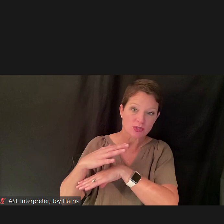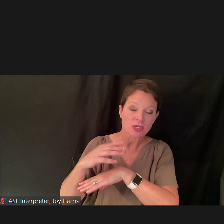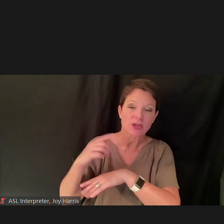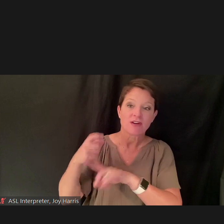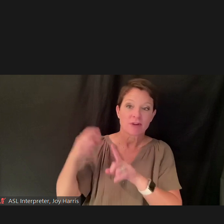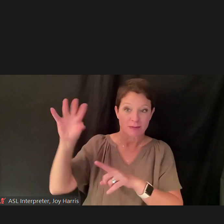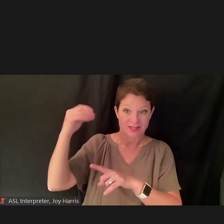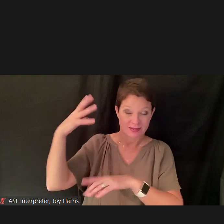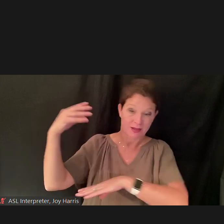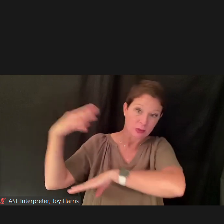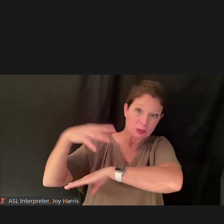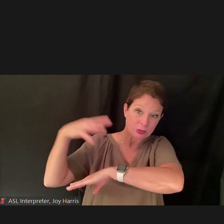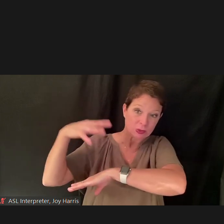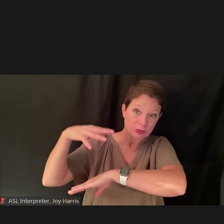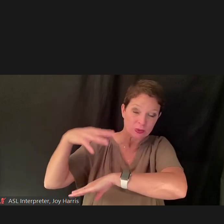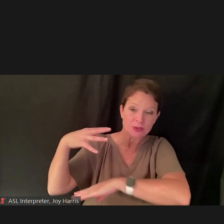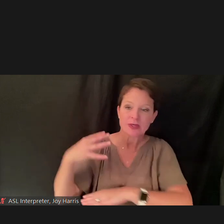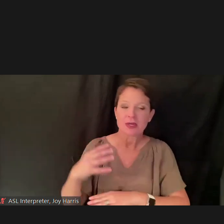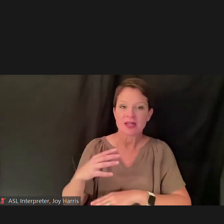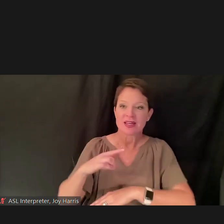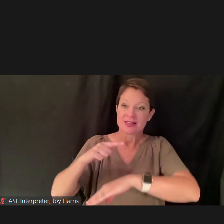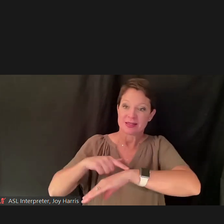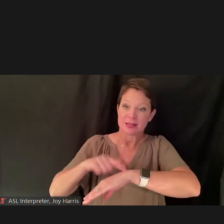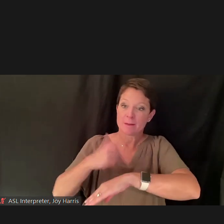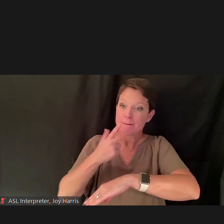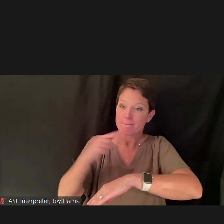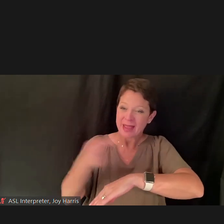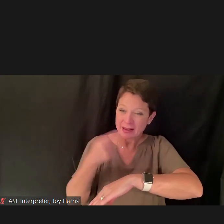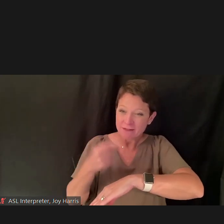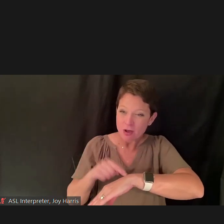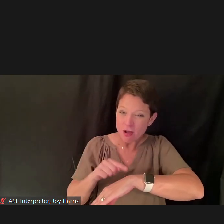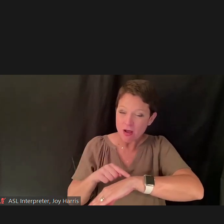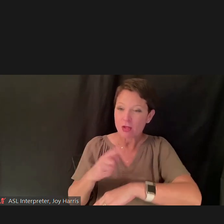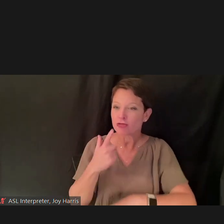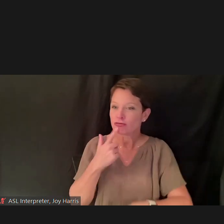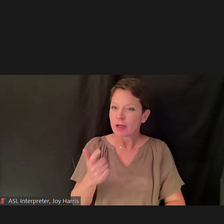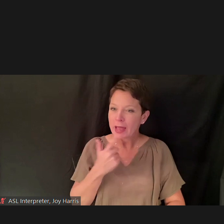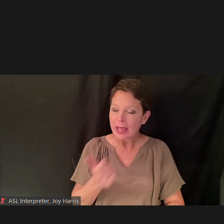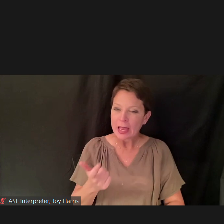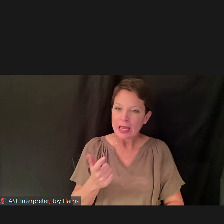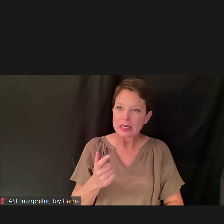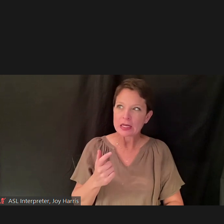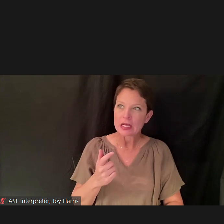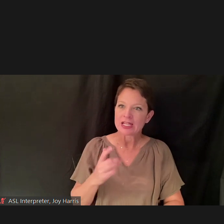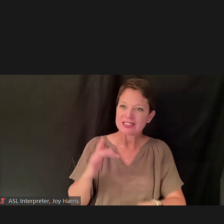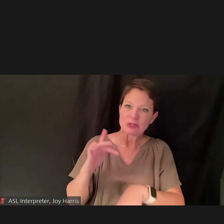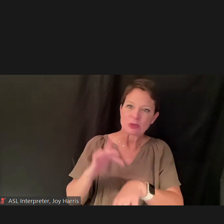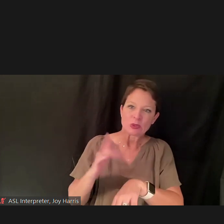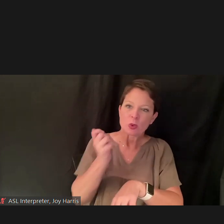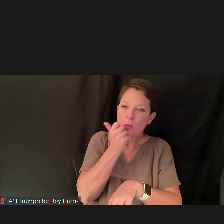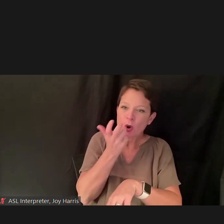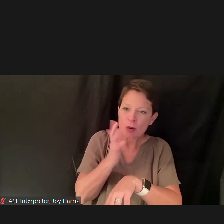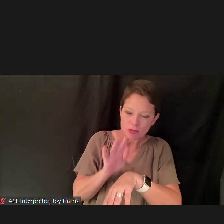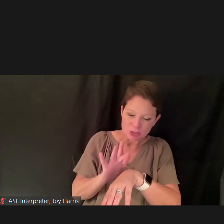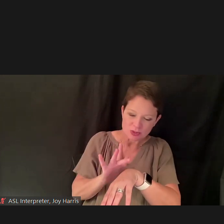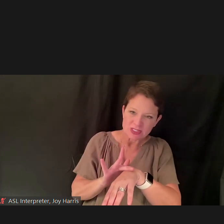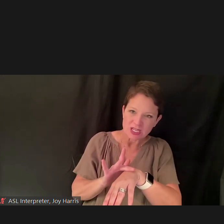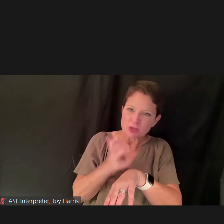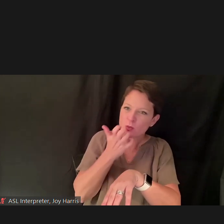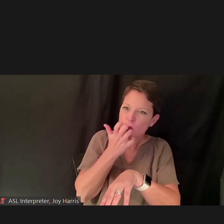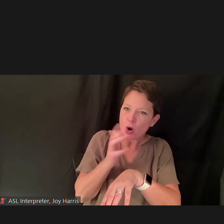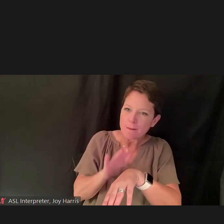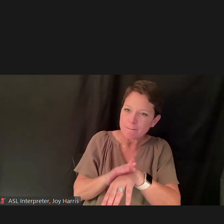quemaduras. Es cuando la piel está expuesta a demasiada luz solar. Piel se puede estar adolorida,